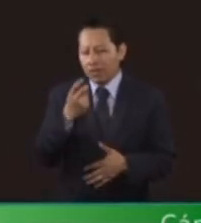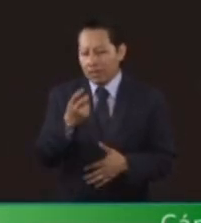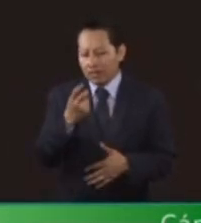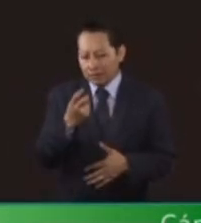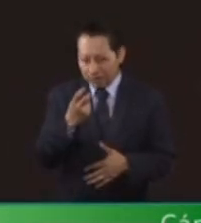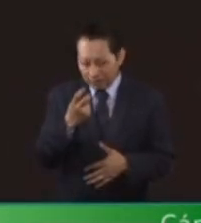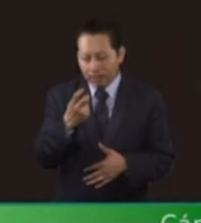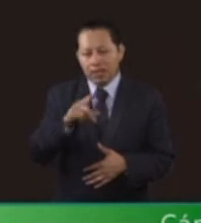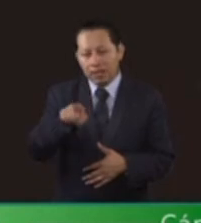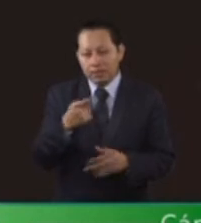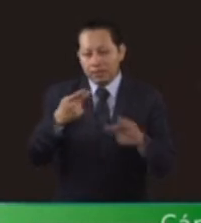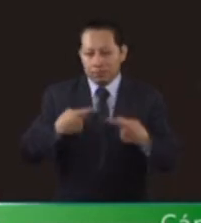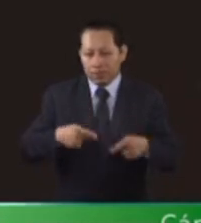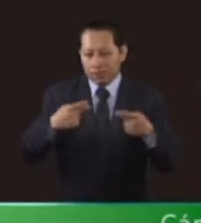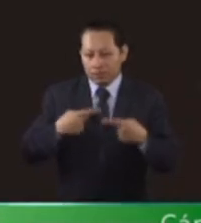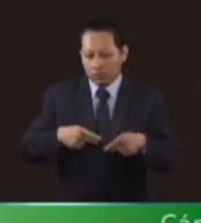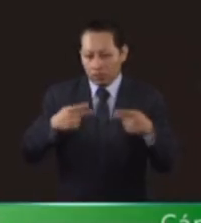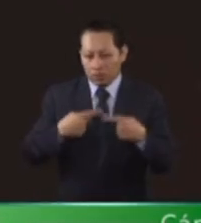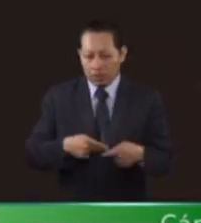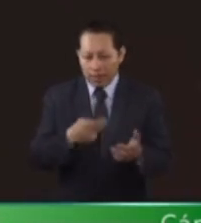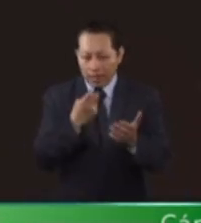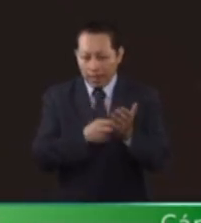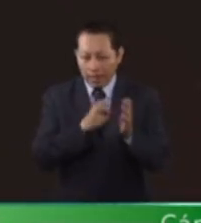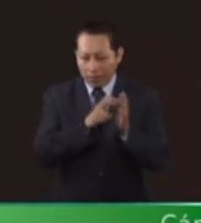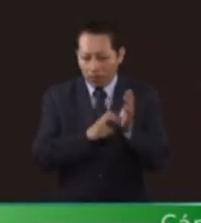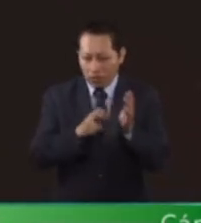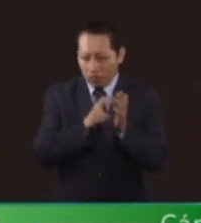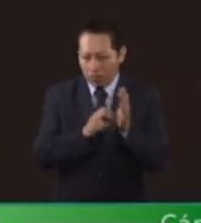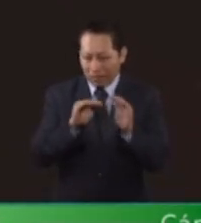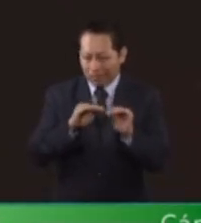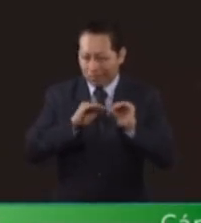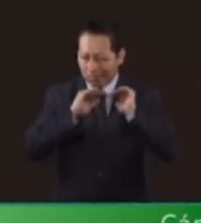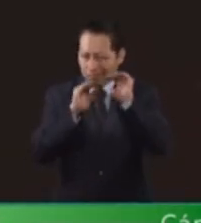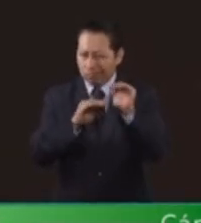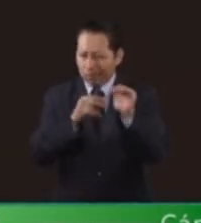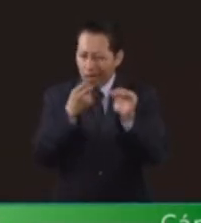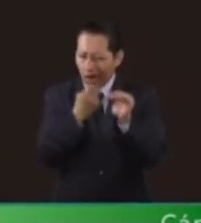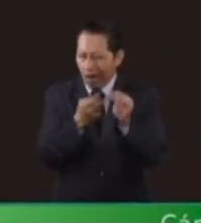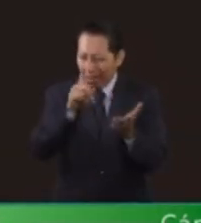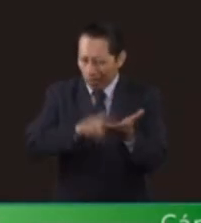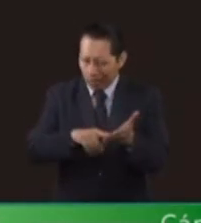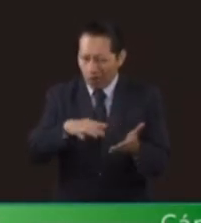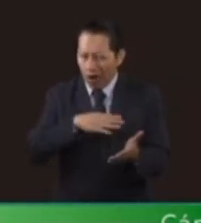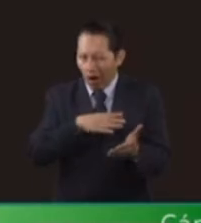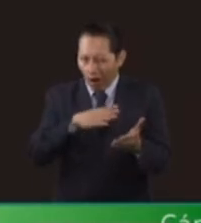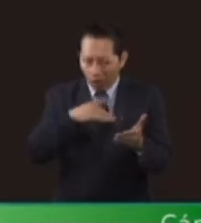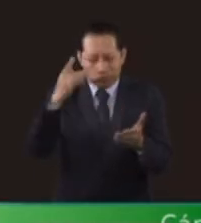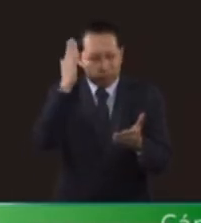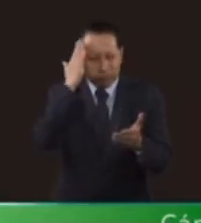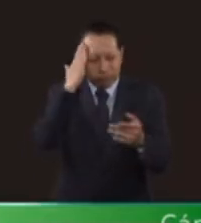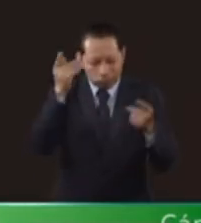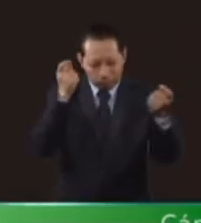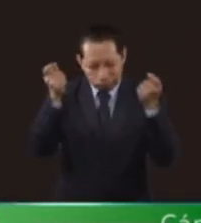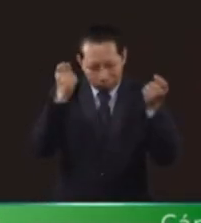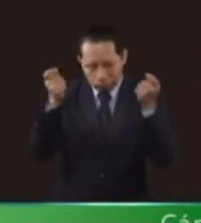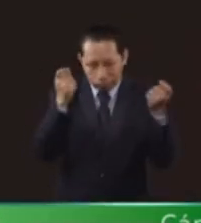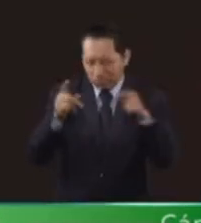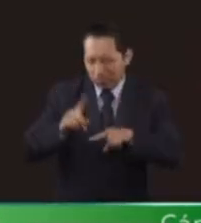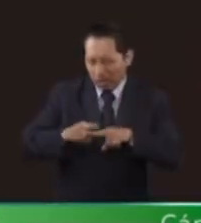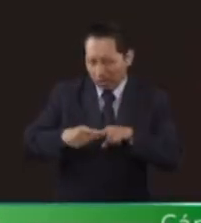personas que está detrás de esta reforma supremacista Gerardo Fernández Noroña